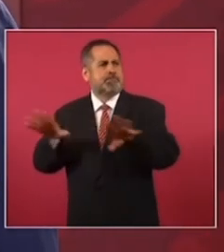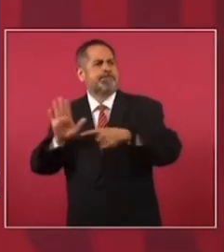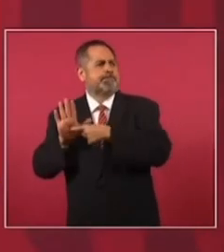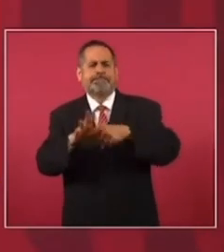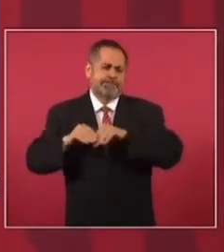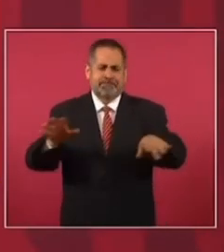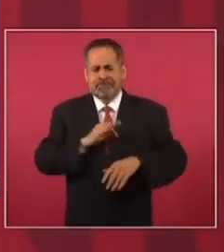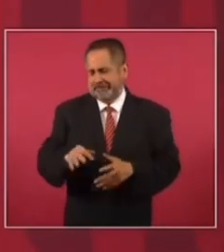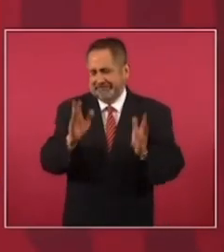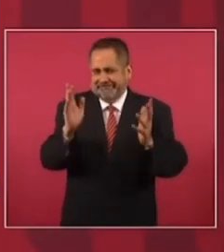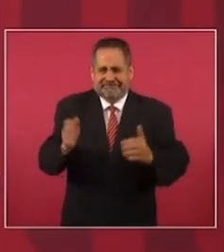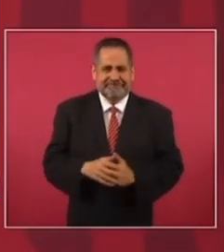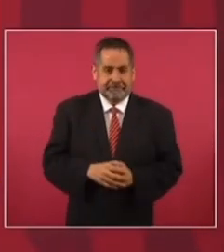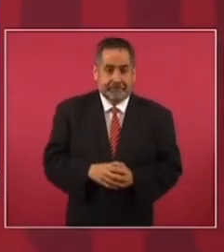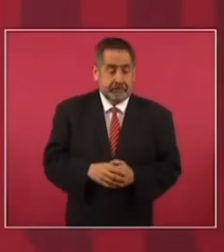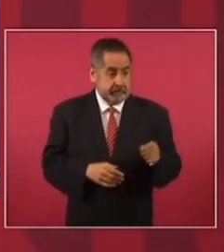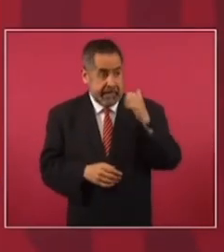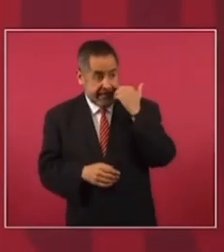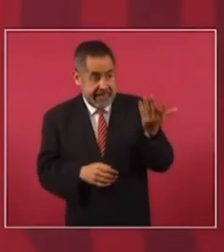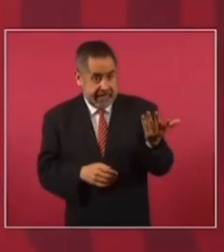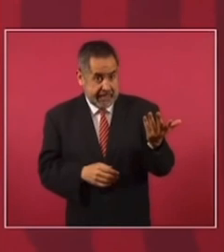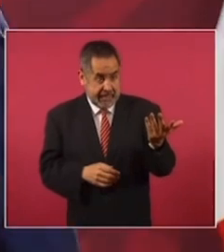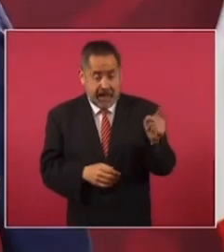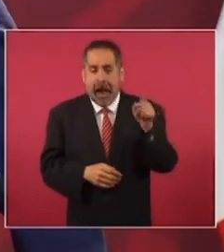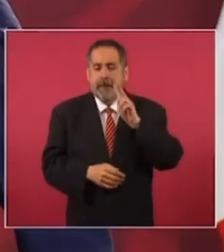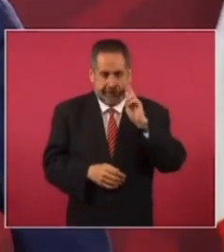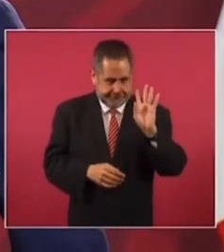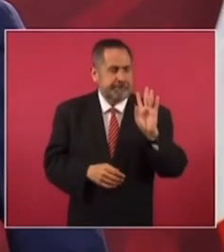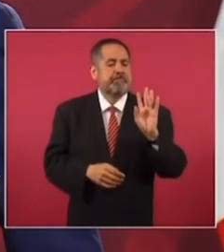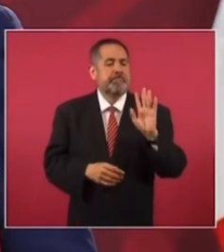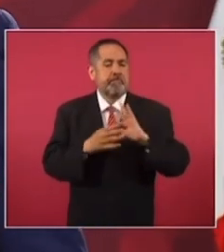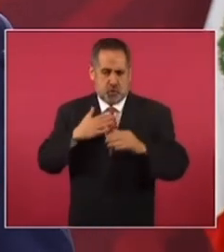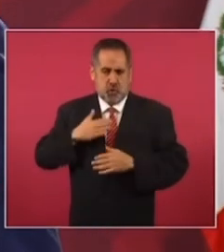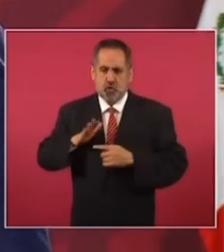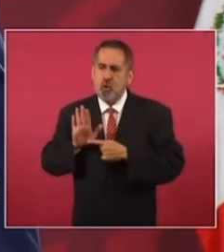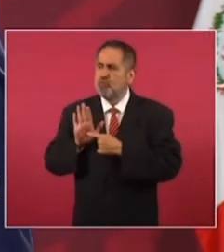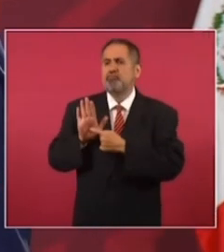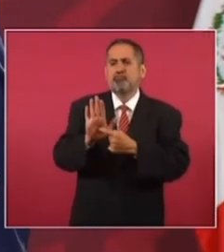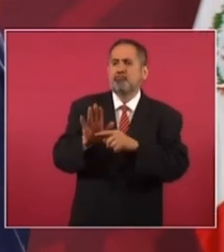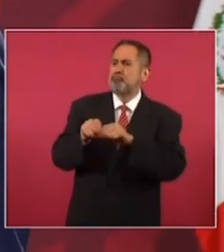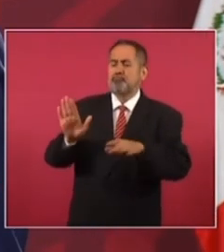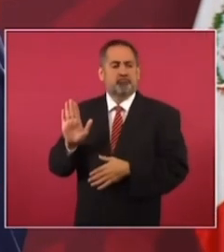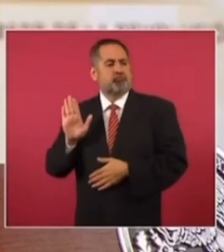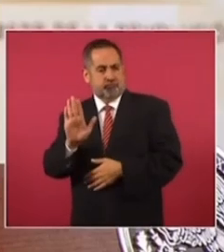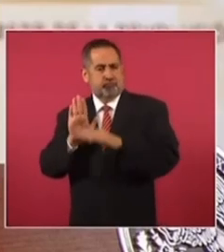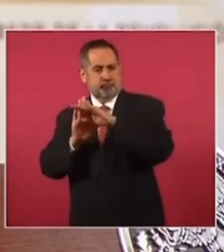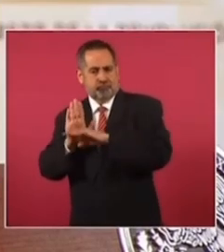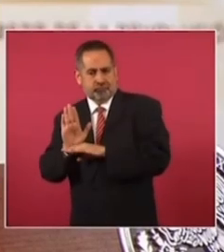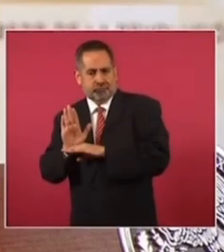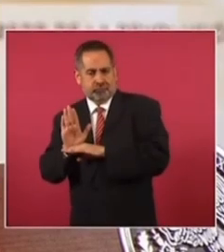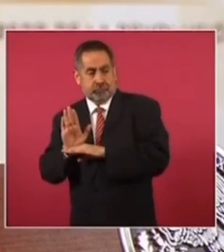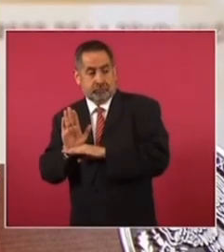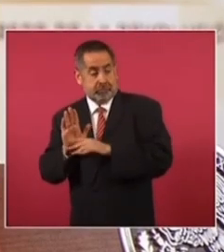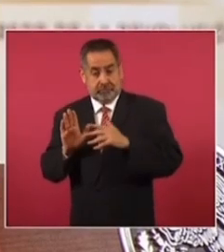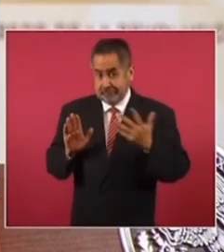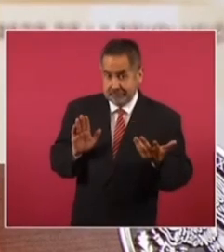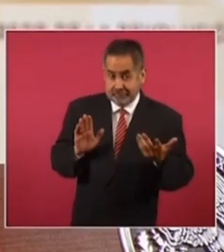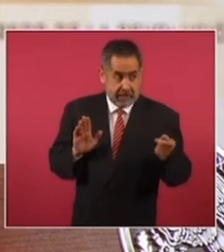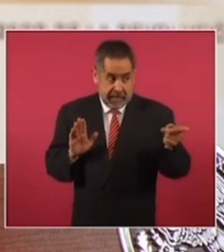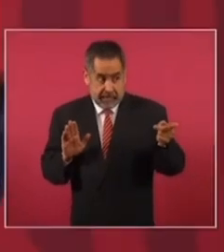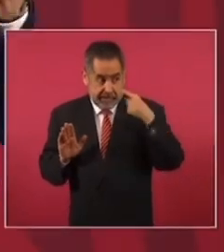súper inteligente este chavo. Que este peje lagarto no da una con él. Se lo lleva de calle